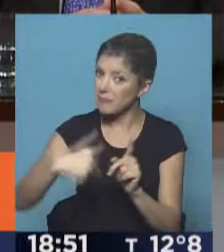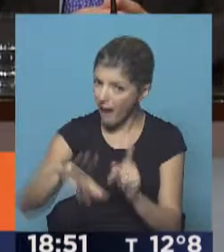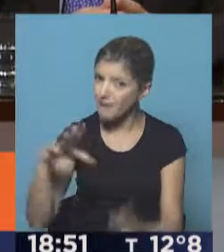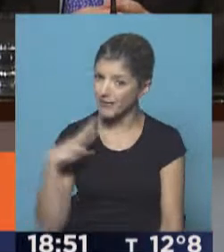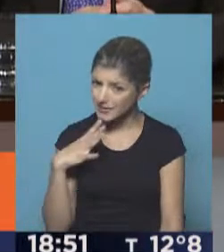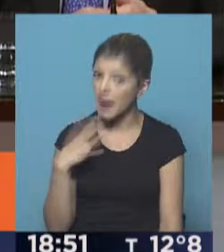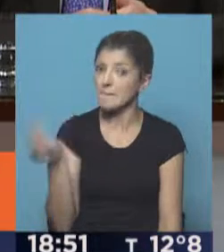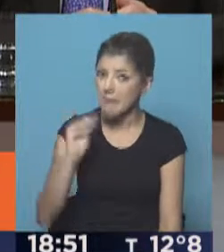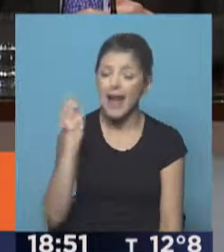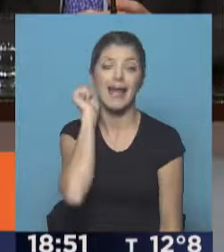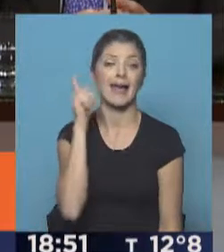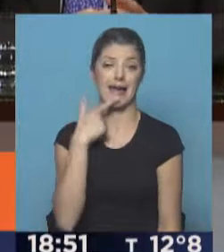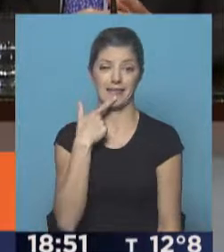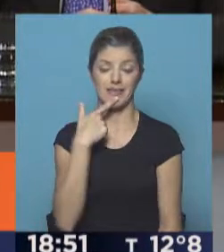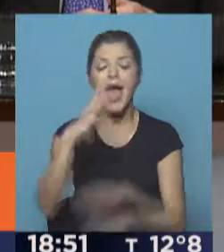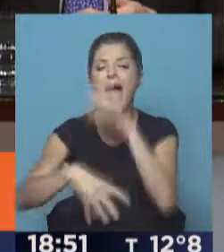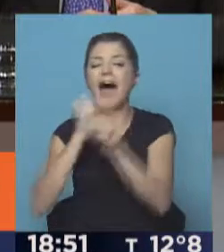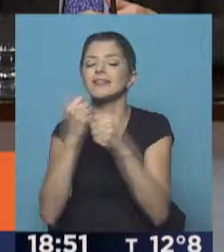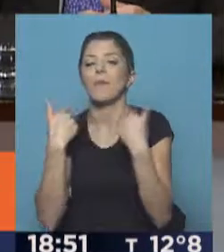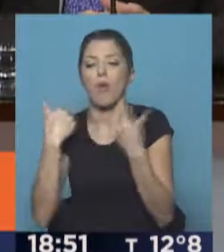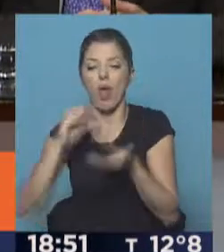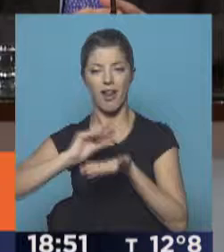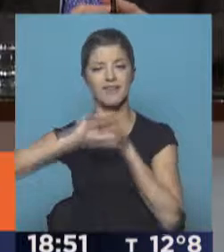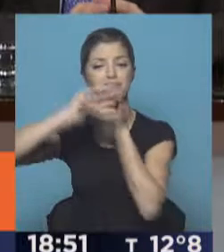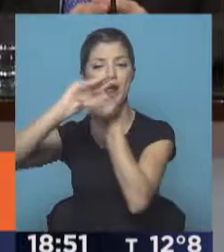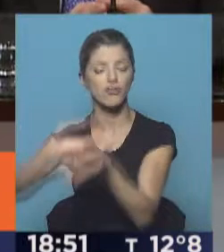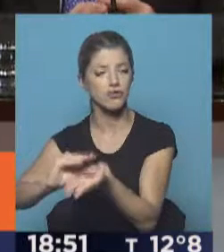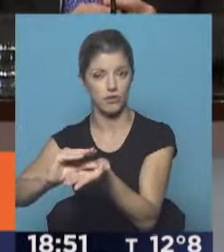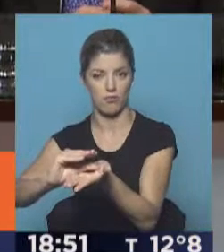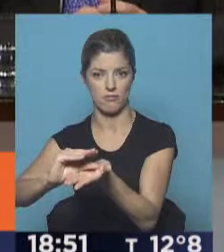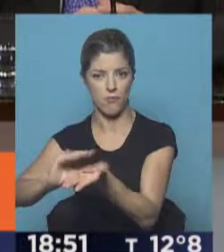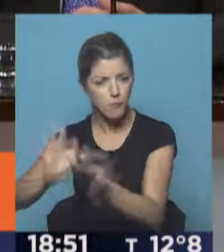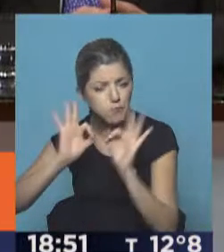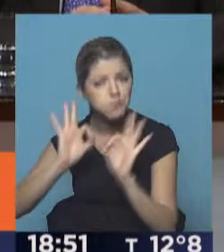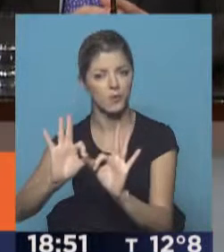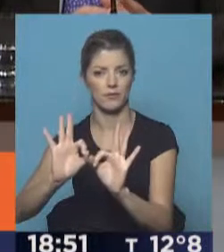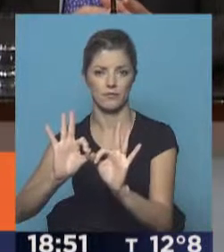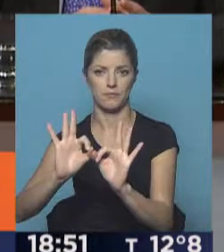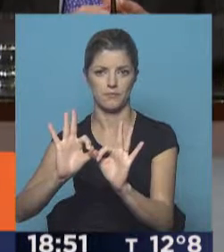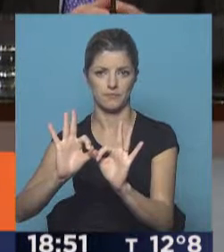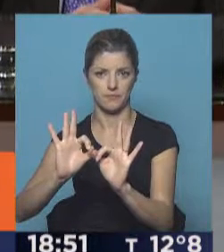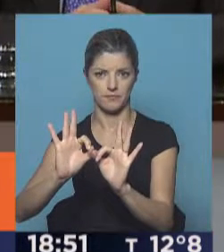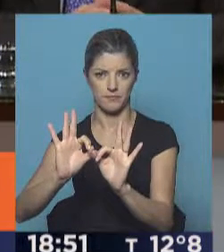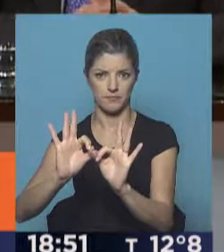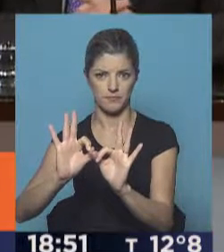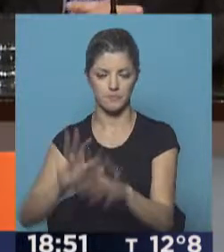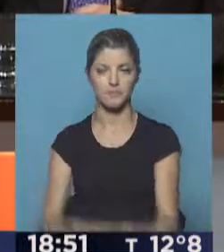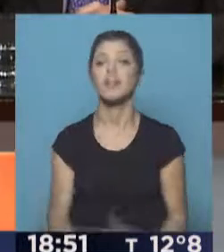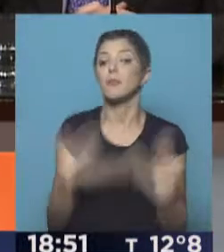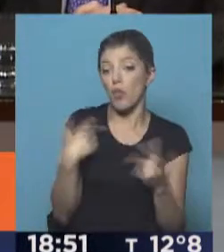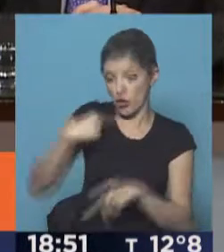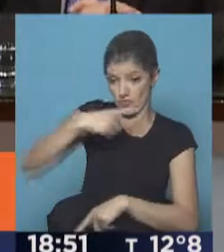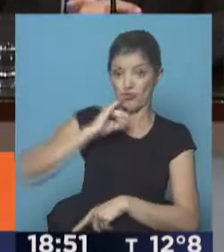tiempo hasta que logremos generar las inversiones necesarias para recuperar el